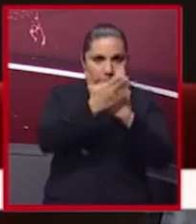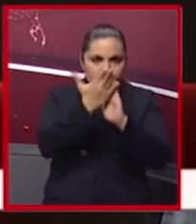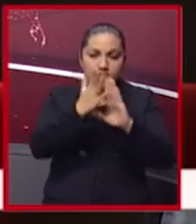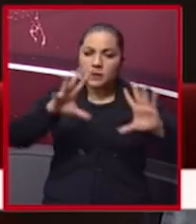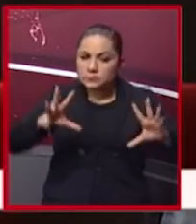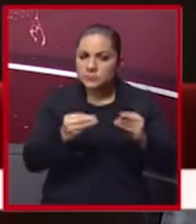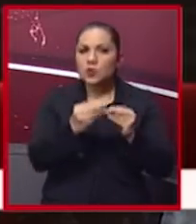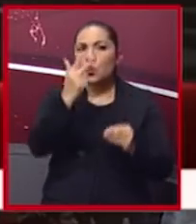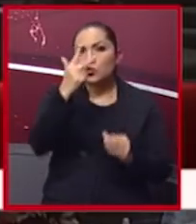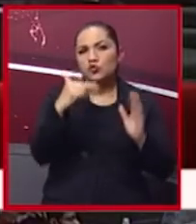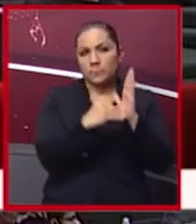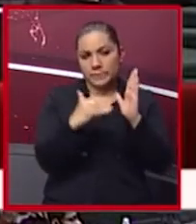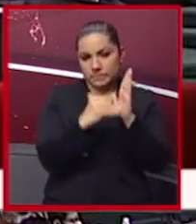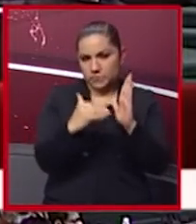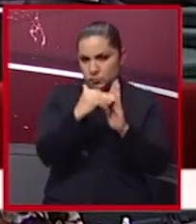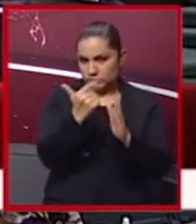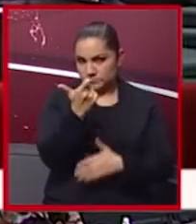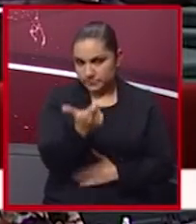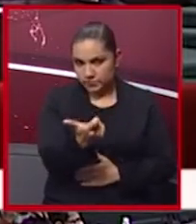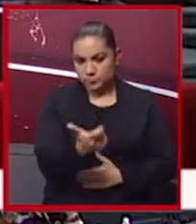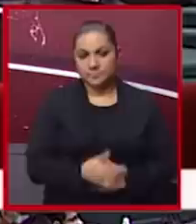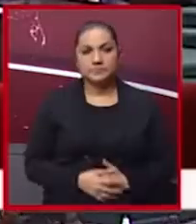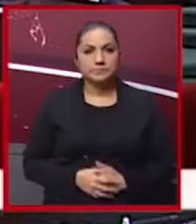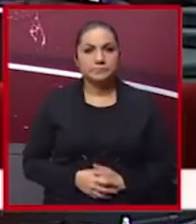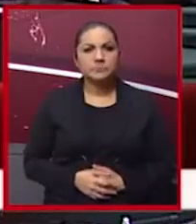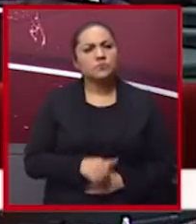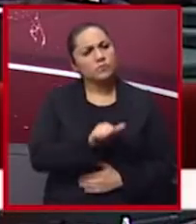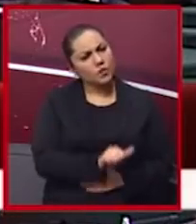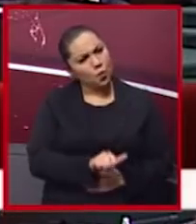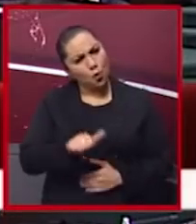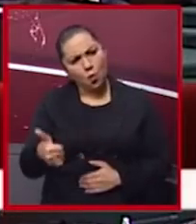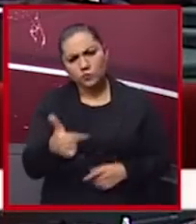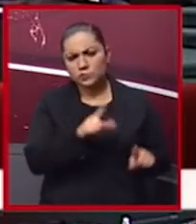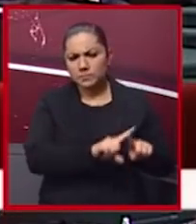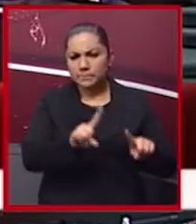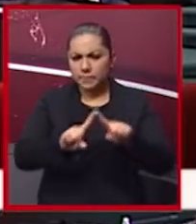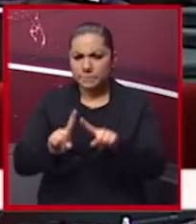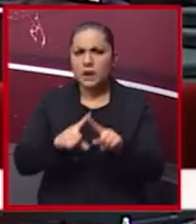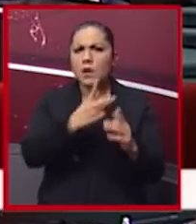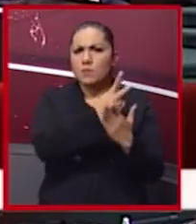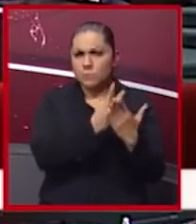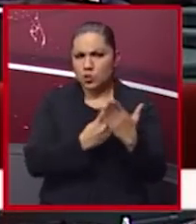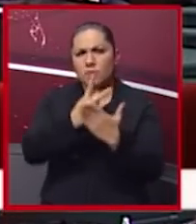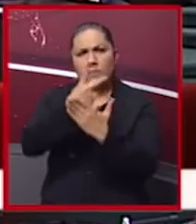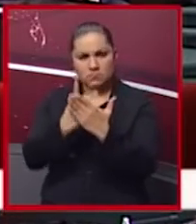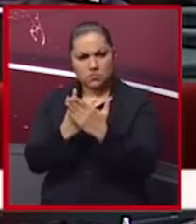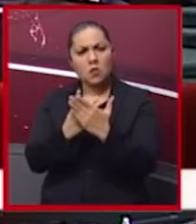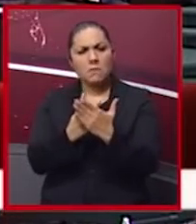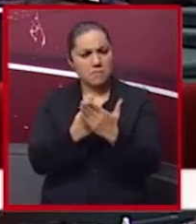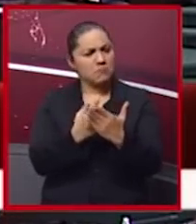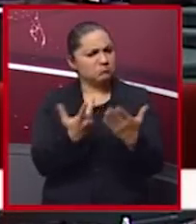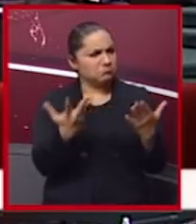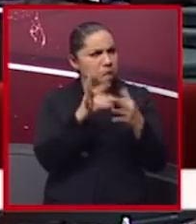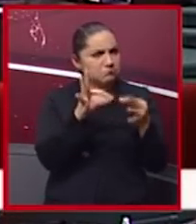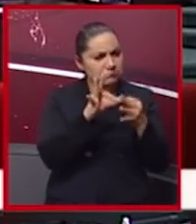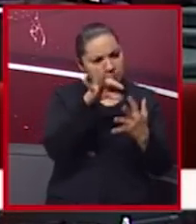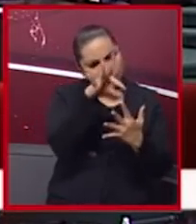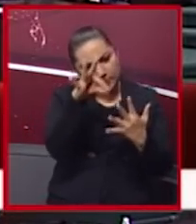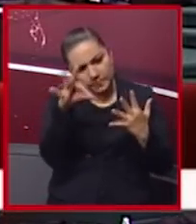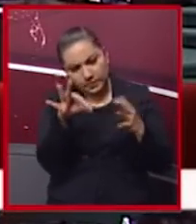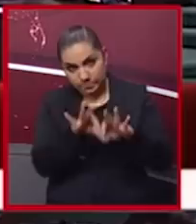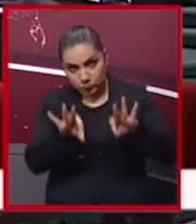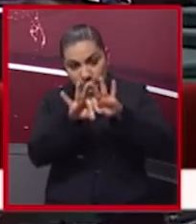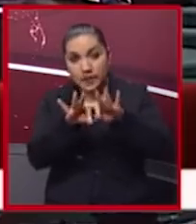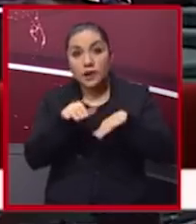de pesos. Hay otros programas que vale la pena señalar. En el sector salud